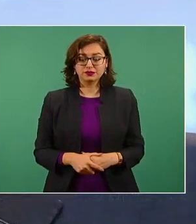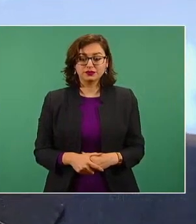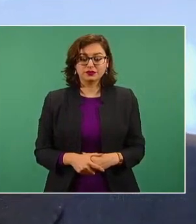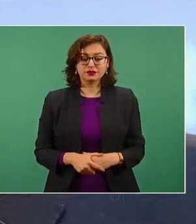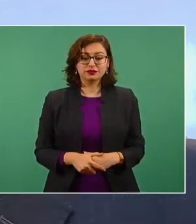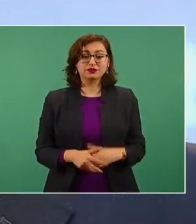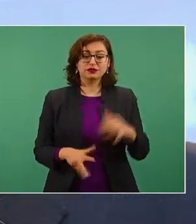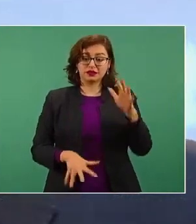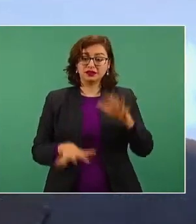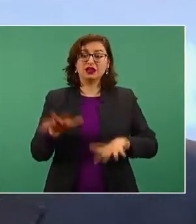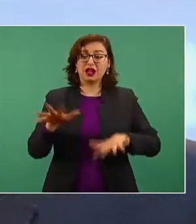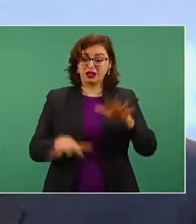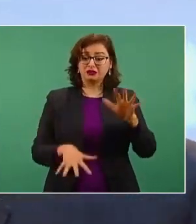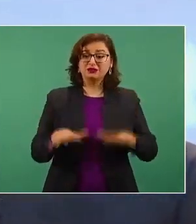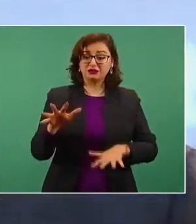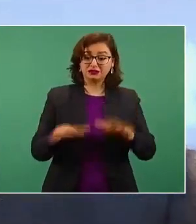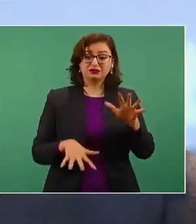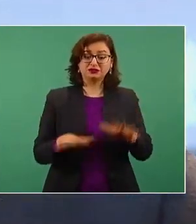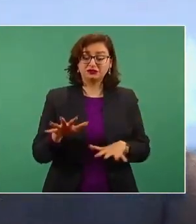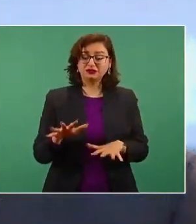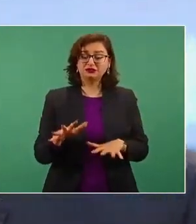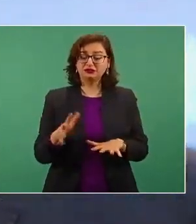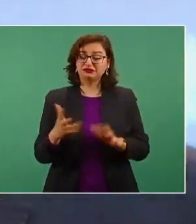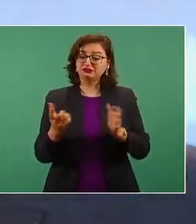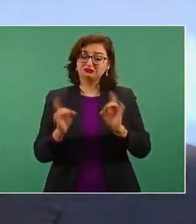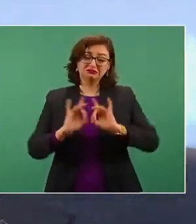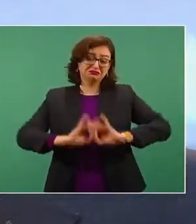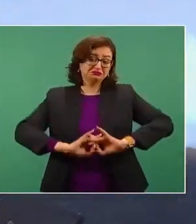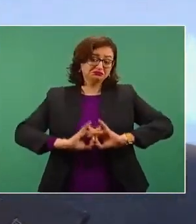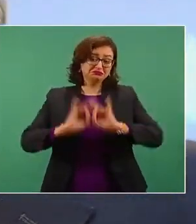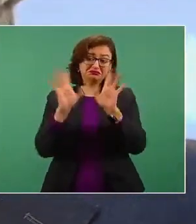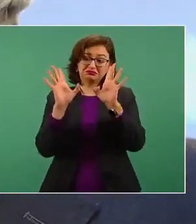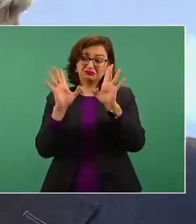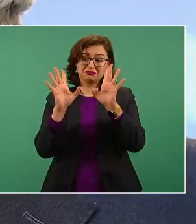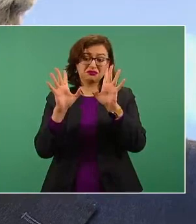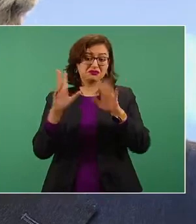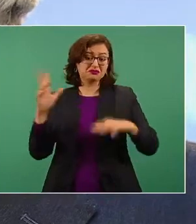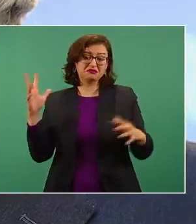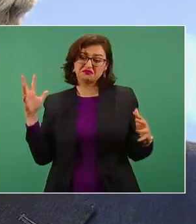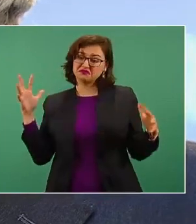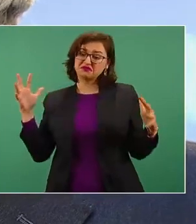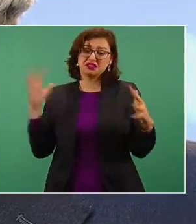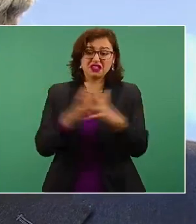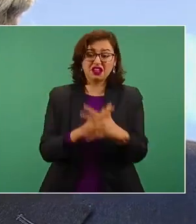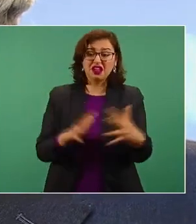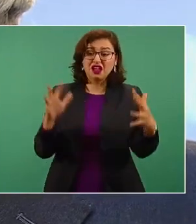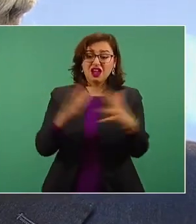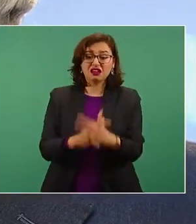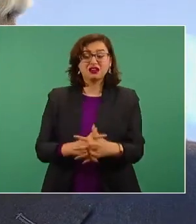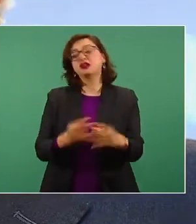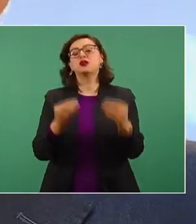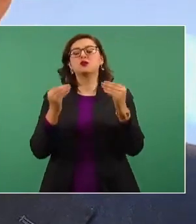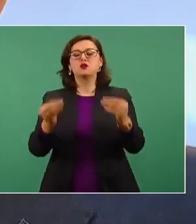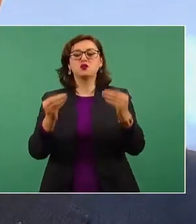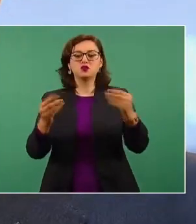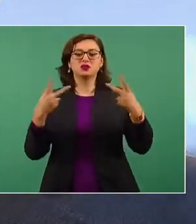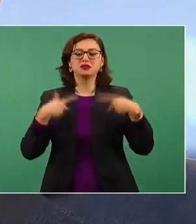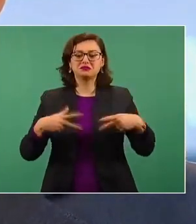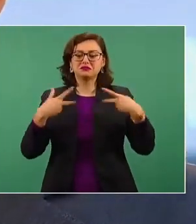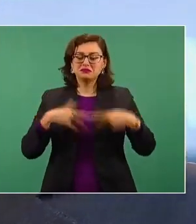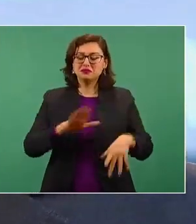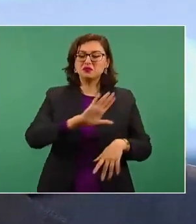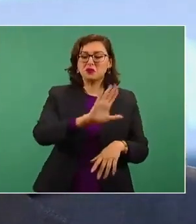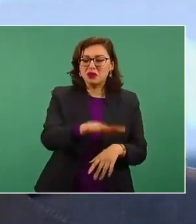hay sacrificio de muchos seres humanos en las